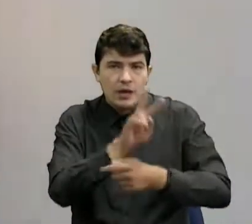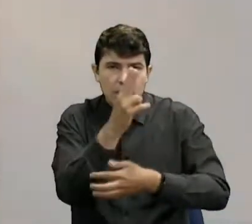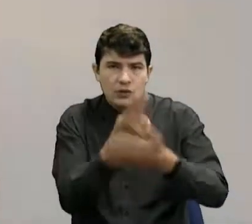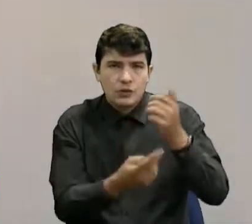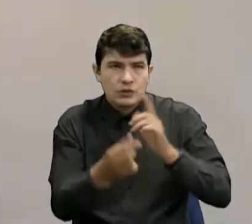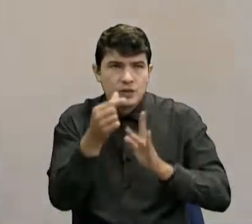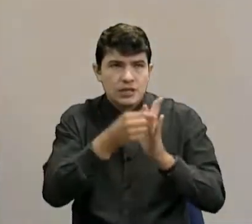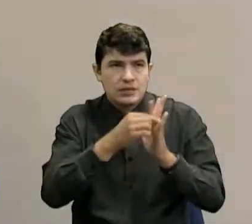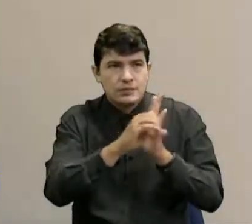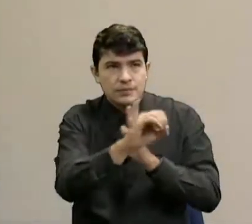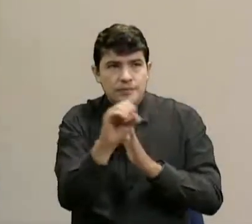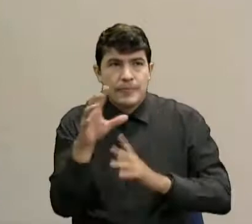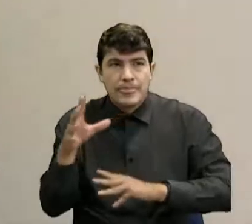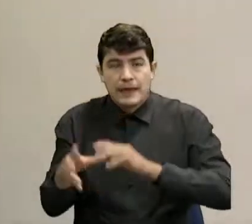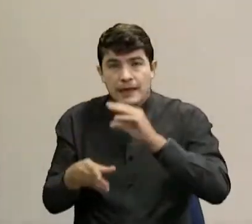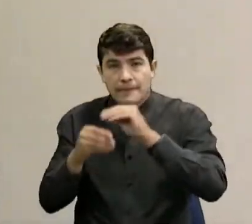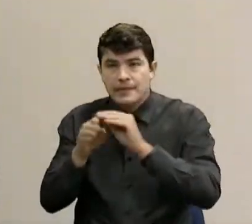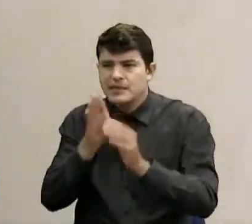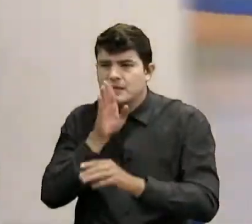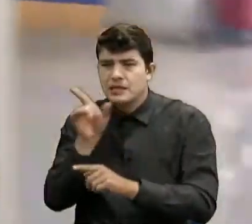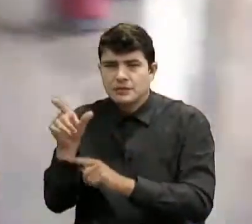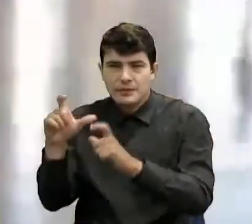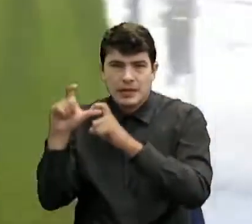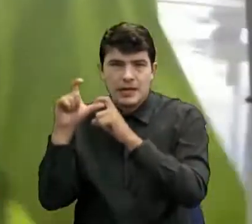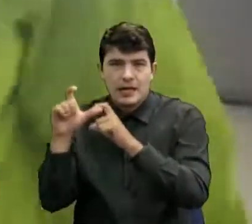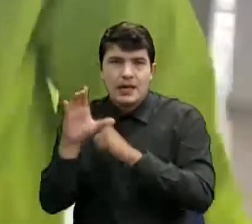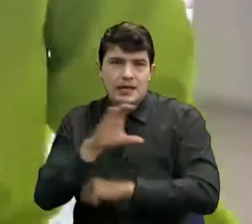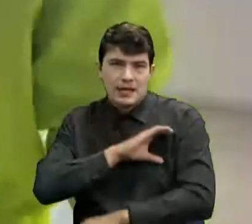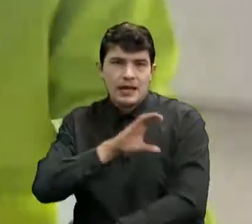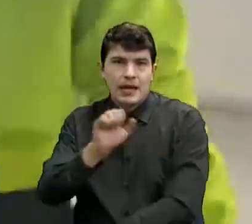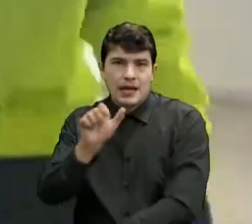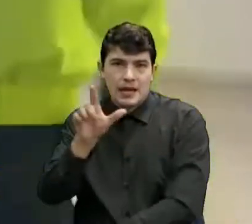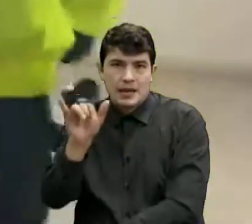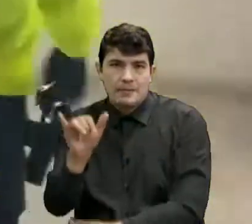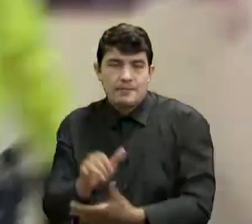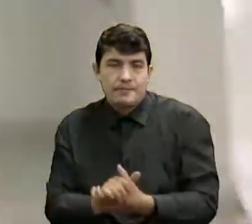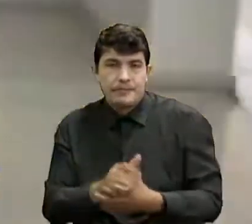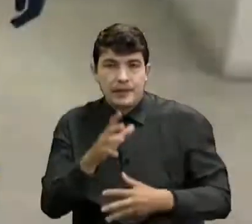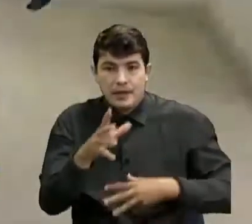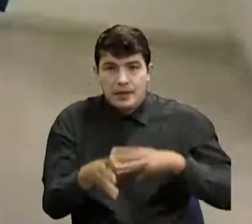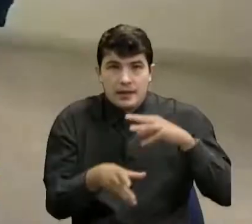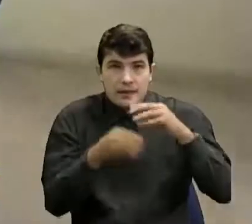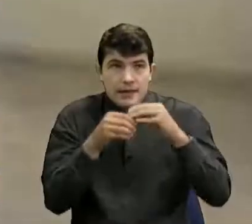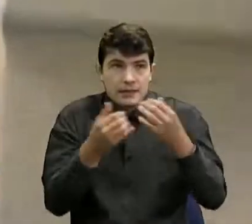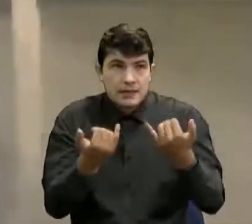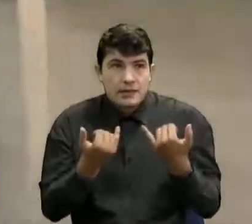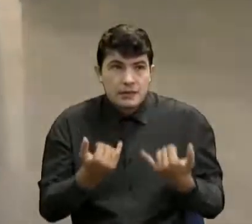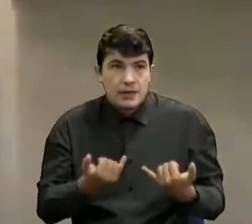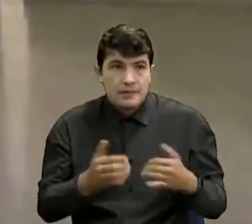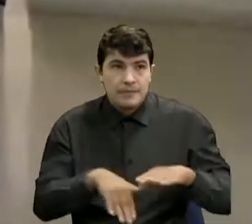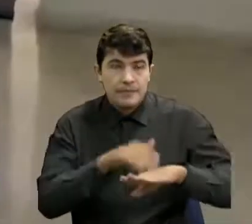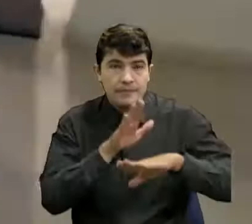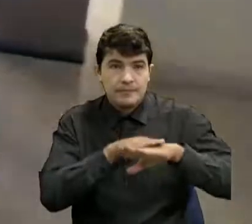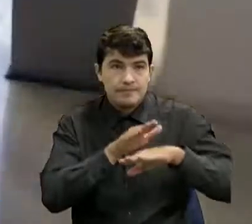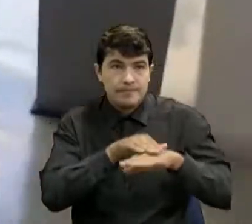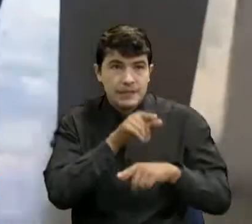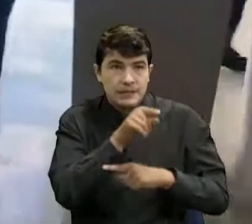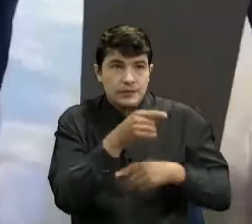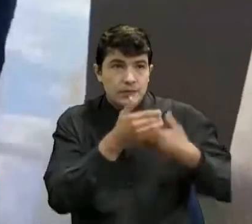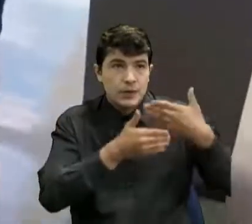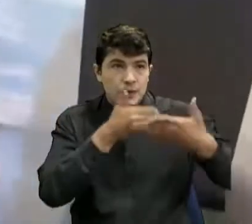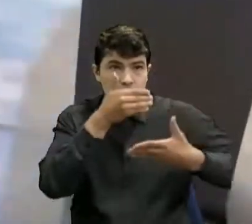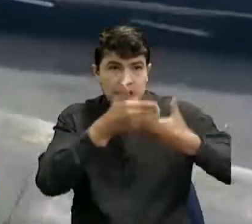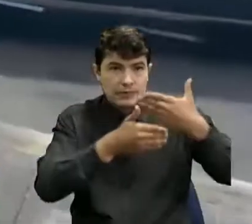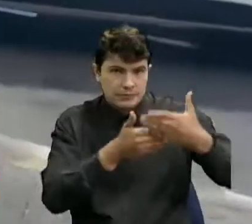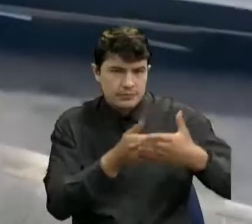y, mientras tanto, también un cuñado en Cali. Mientras tanto, las autoridades han indicado que este es un procedimiento que se realizó